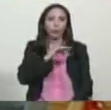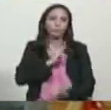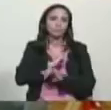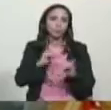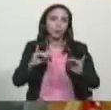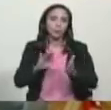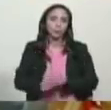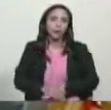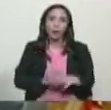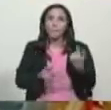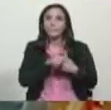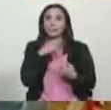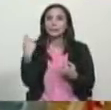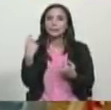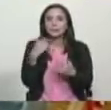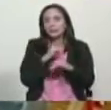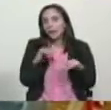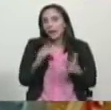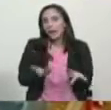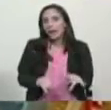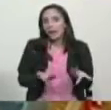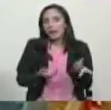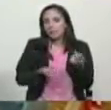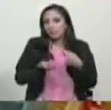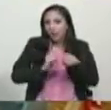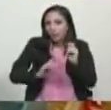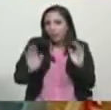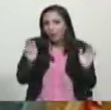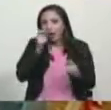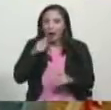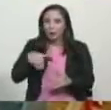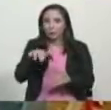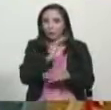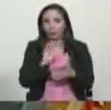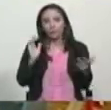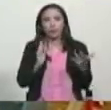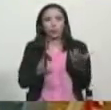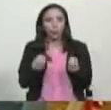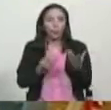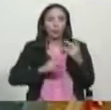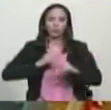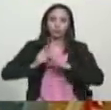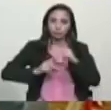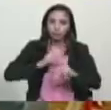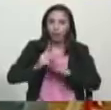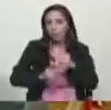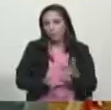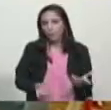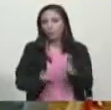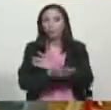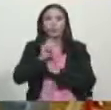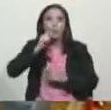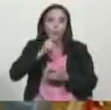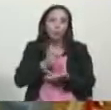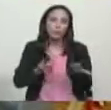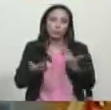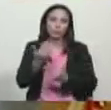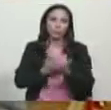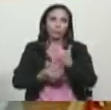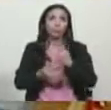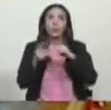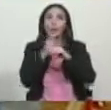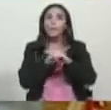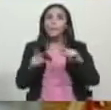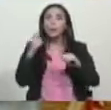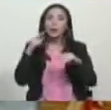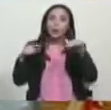para ser entregado a nuestro pueblo y de esa manera poder garantizar la proteína animal. Pero continuemos acá en